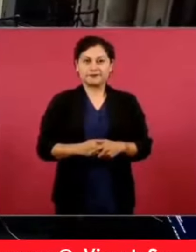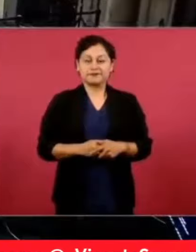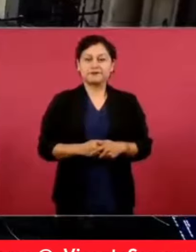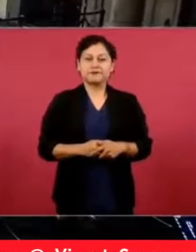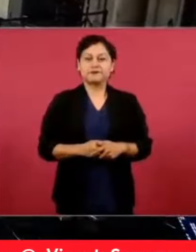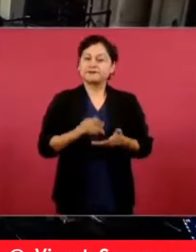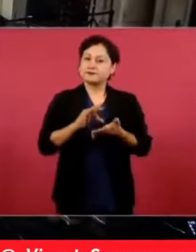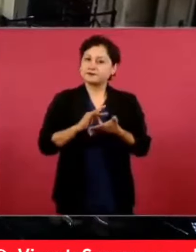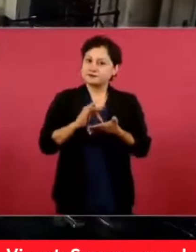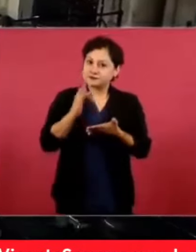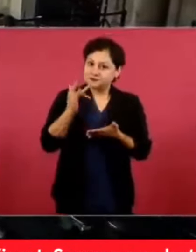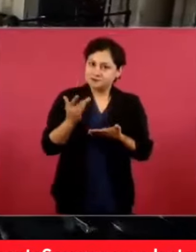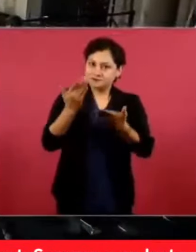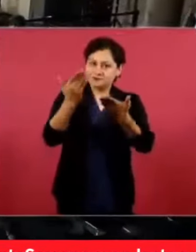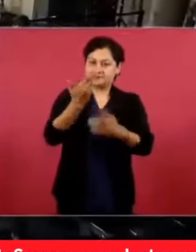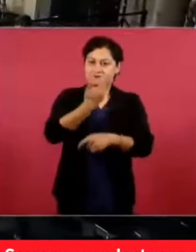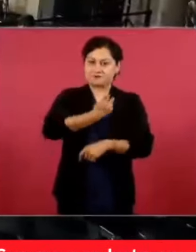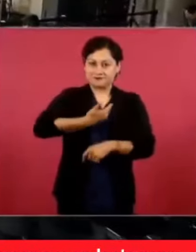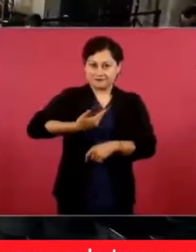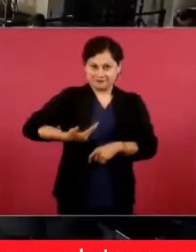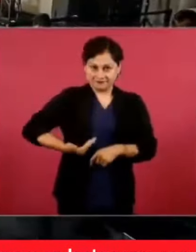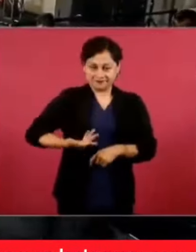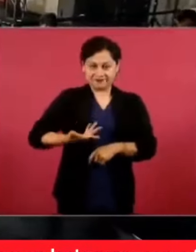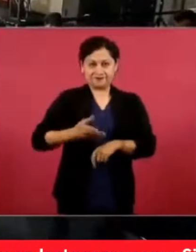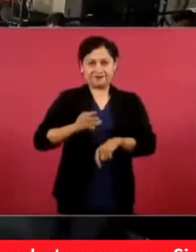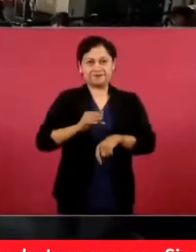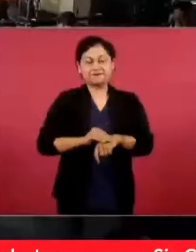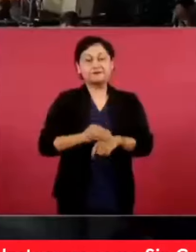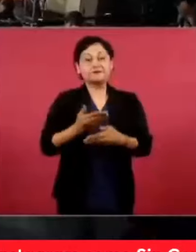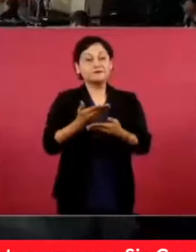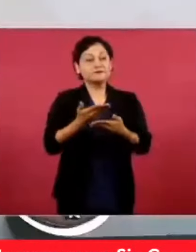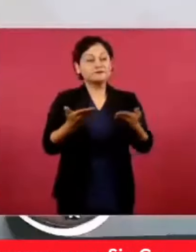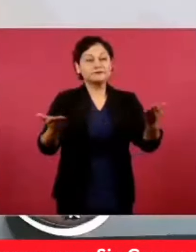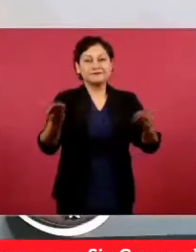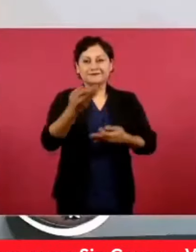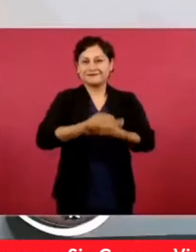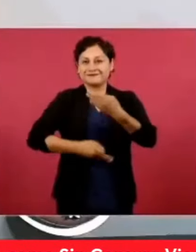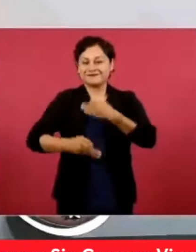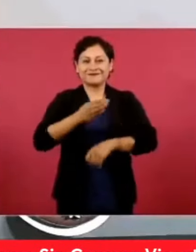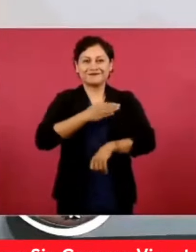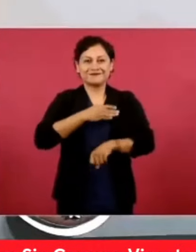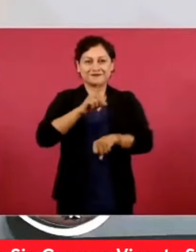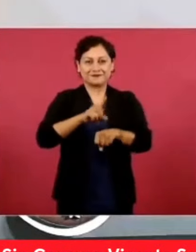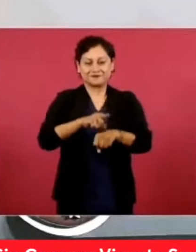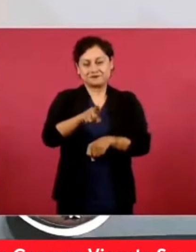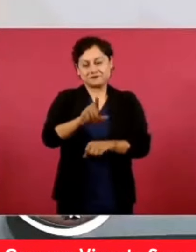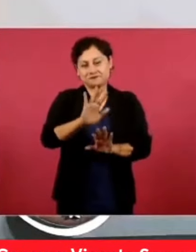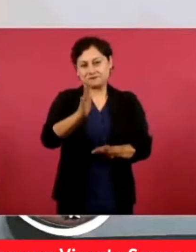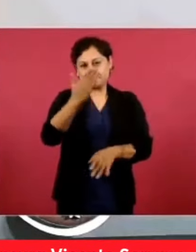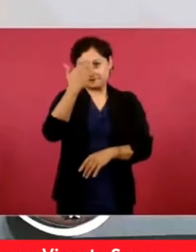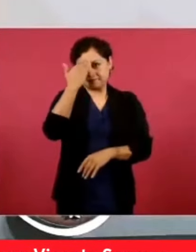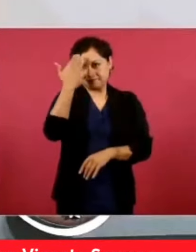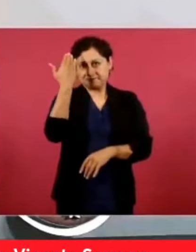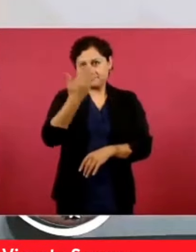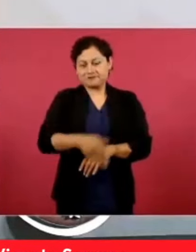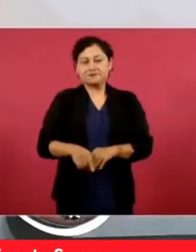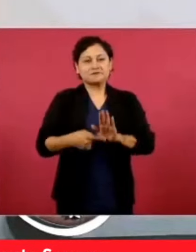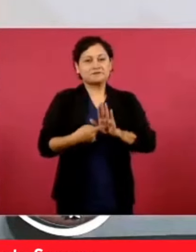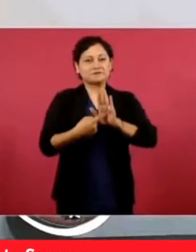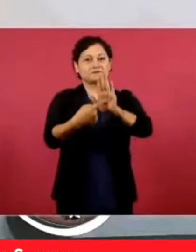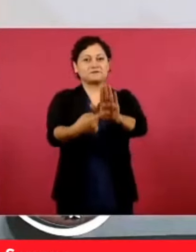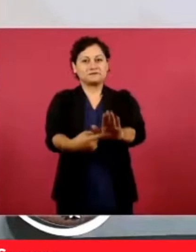Muchísimas gracias, señor presidente. Muy buenos días a todas y todos. Pues, como es costumbre ya, empezamos con el quién es quién en los precios de